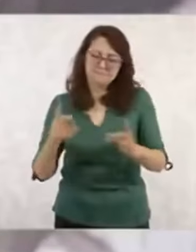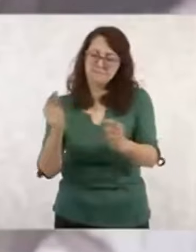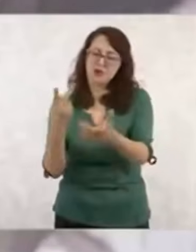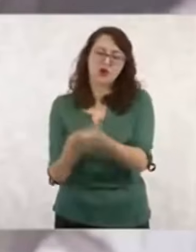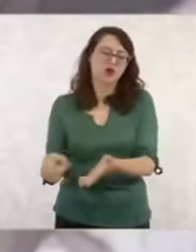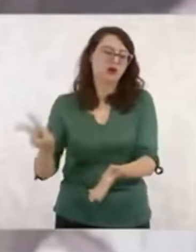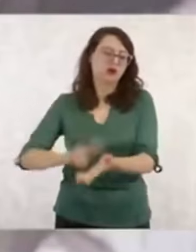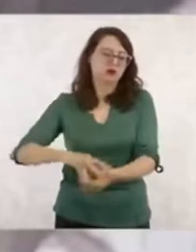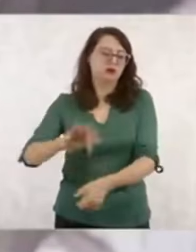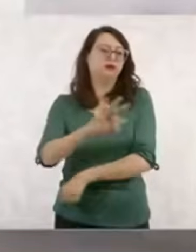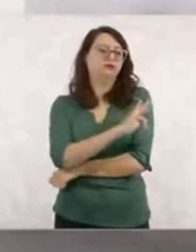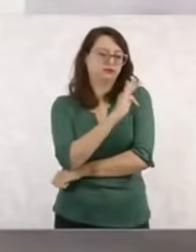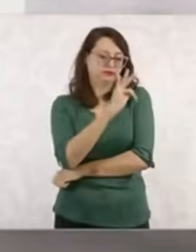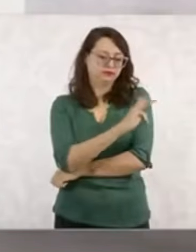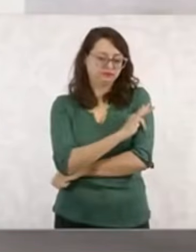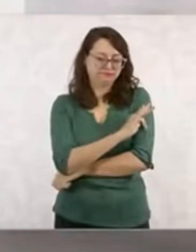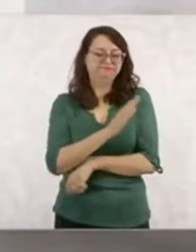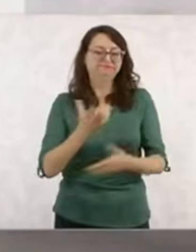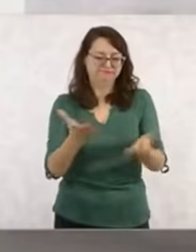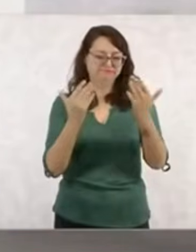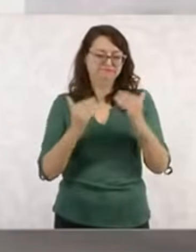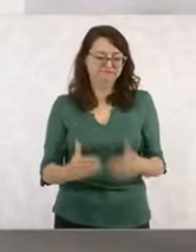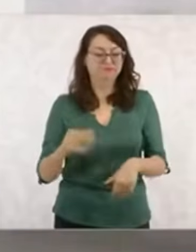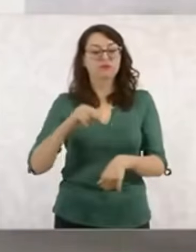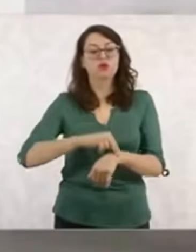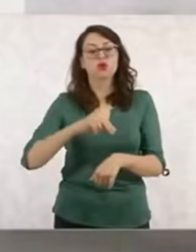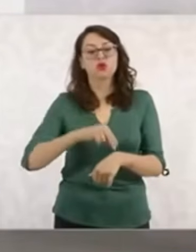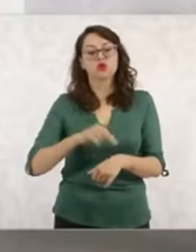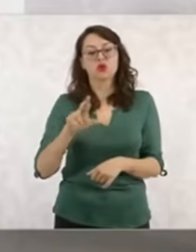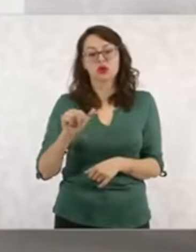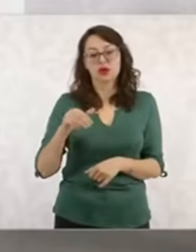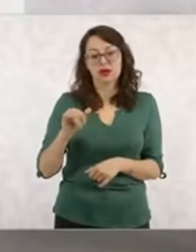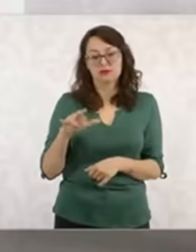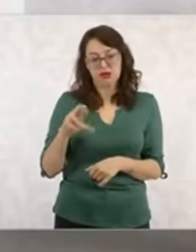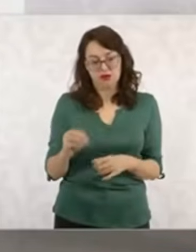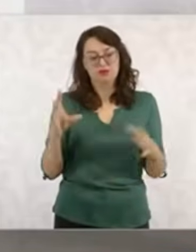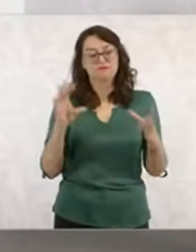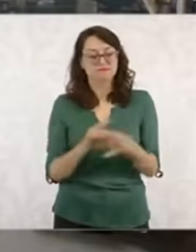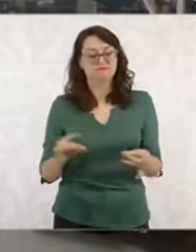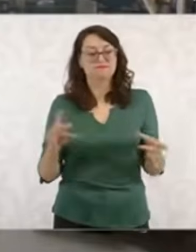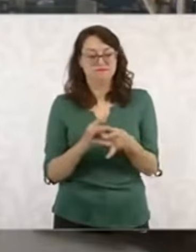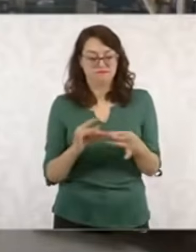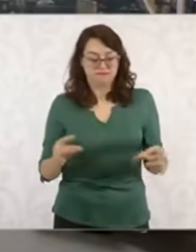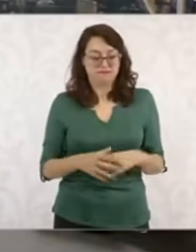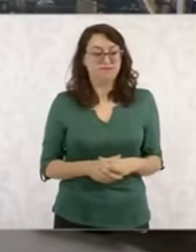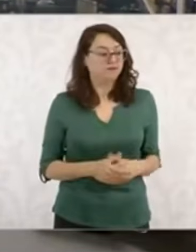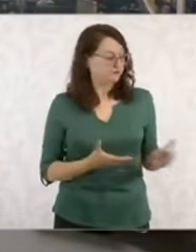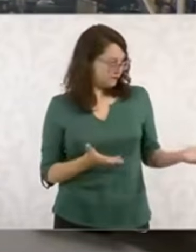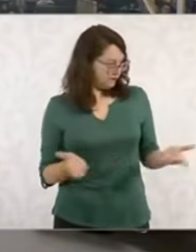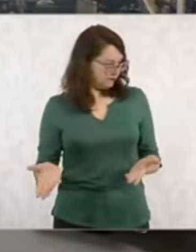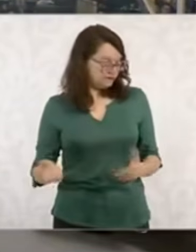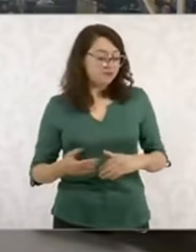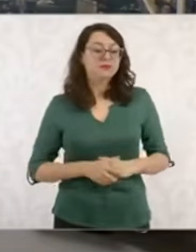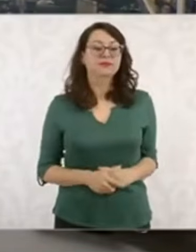que a continuación les mencionará el doctor Ramiro López Elizalde. Ramiro.